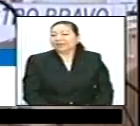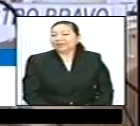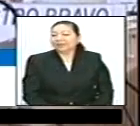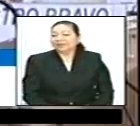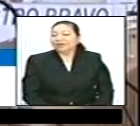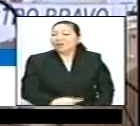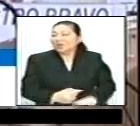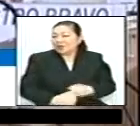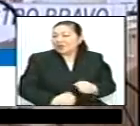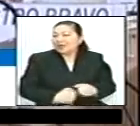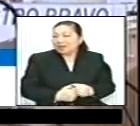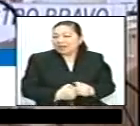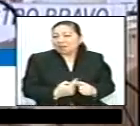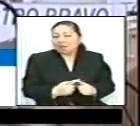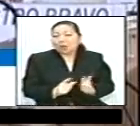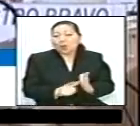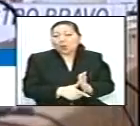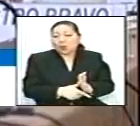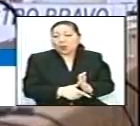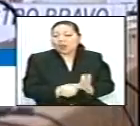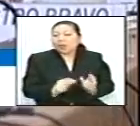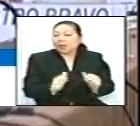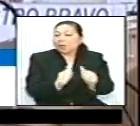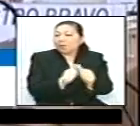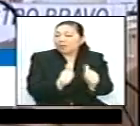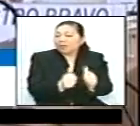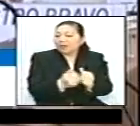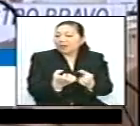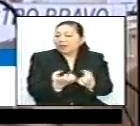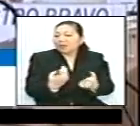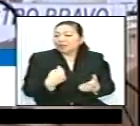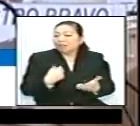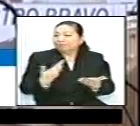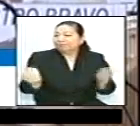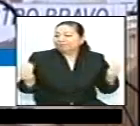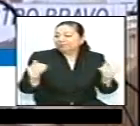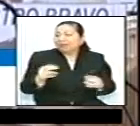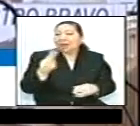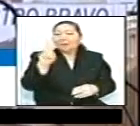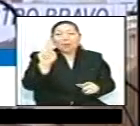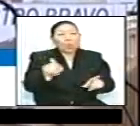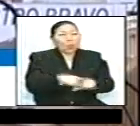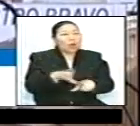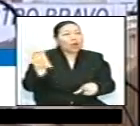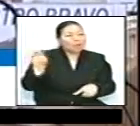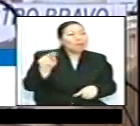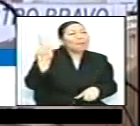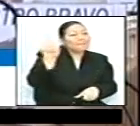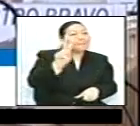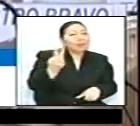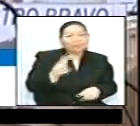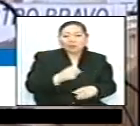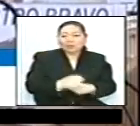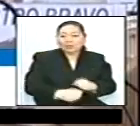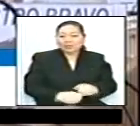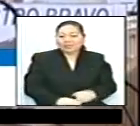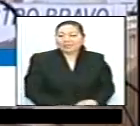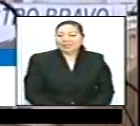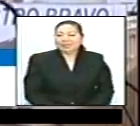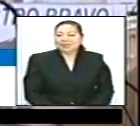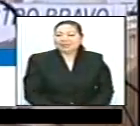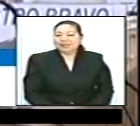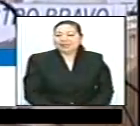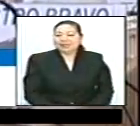par de años, ¿no? Y nuevo modelo económico, donde nos tiraría a Venezuela por muchos años. Entonces,